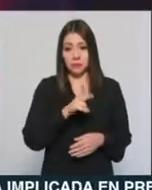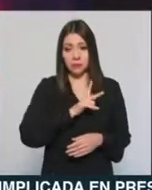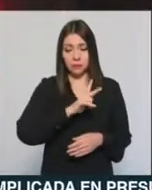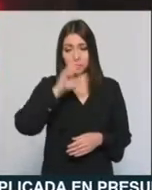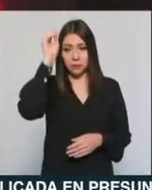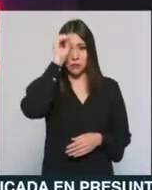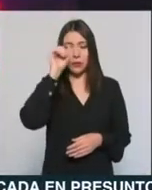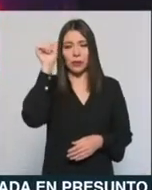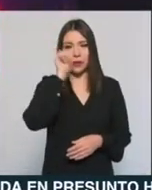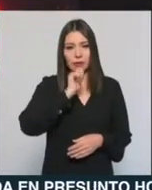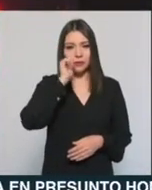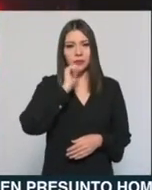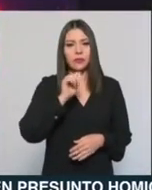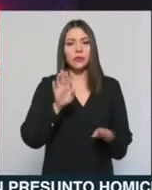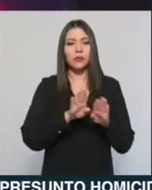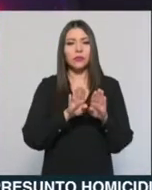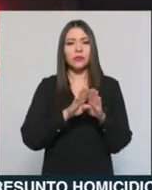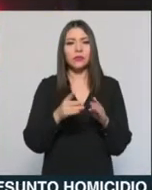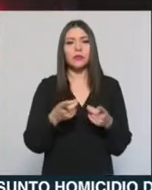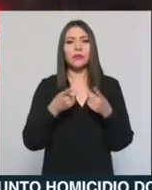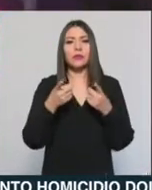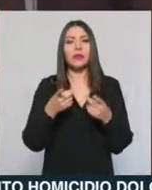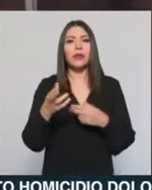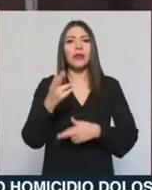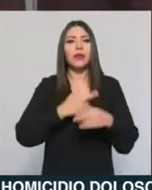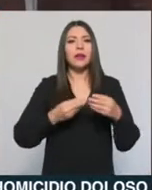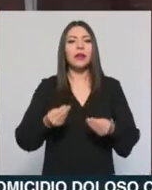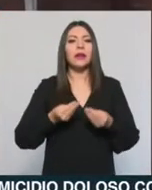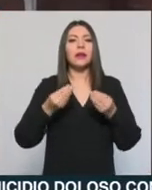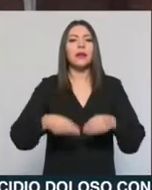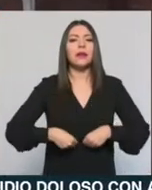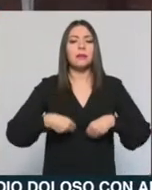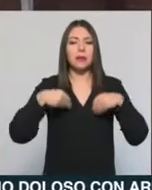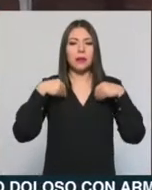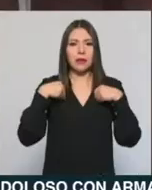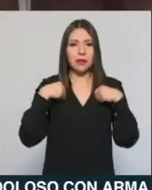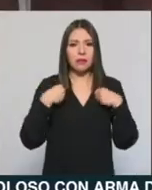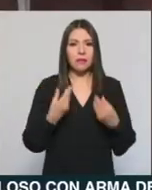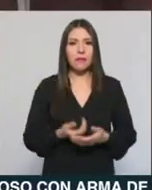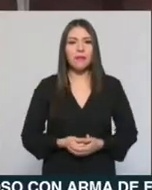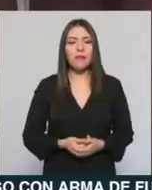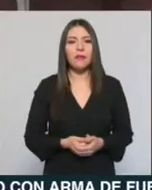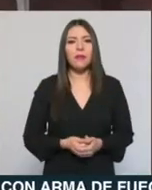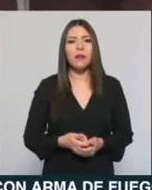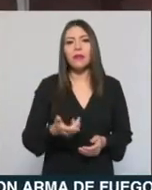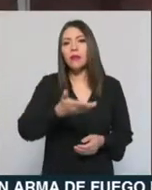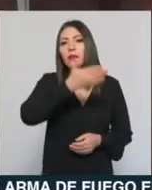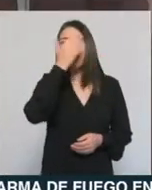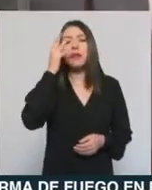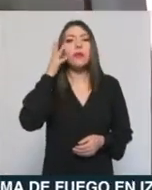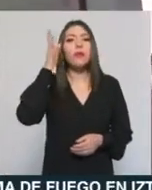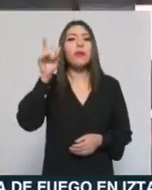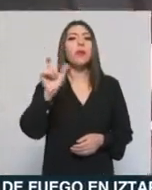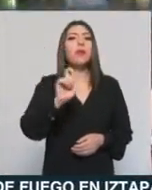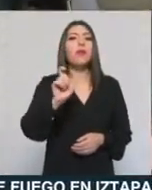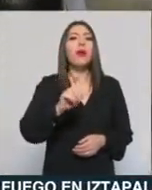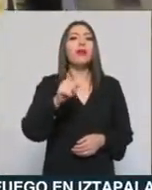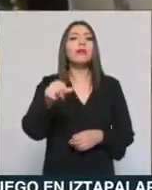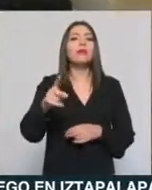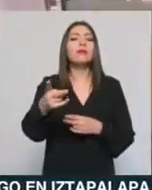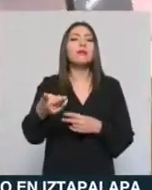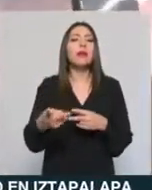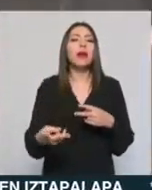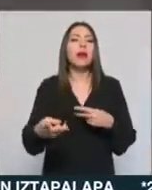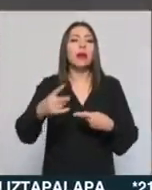es siempre regresar algo a la vida, ¿no? Apoyar, ayudar, porque pues no sabe cuándo uno le va a tocar, ¿no? Claro. Eso siempre me lo enseñó mi